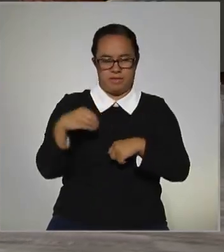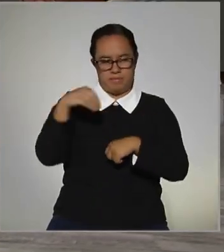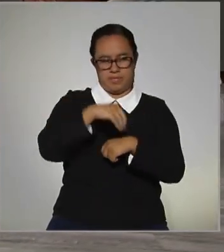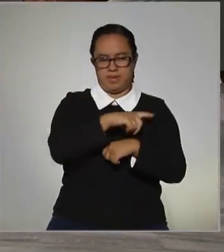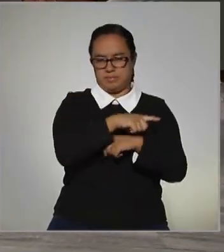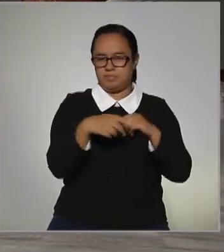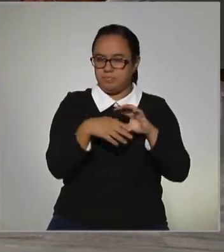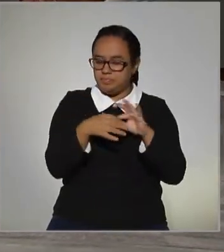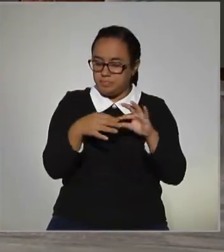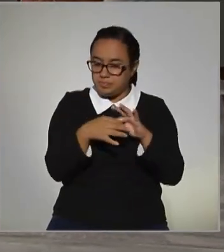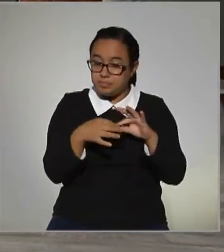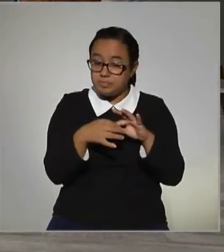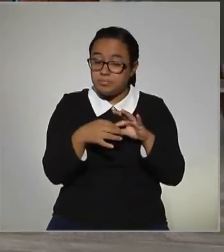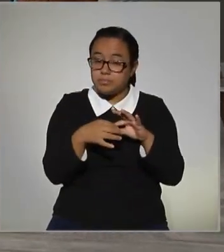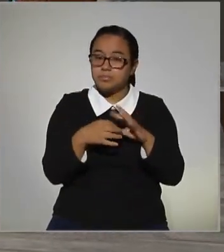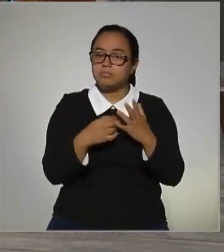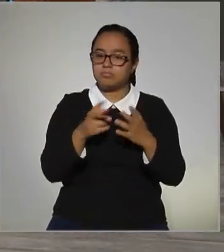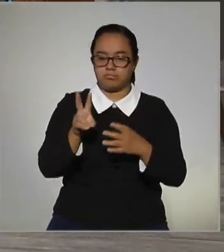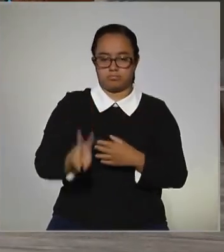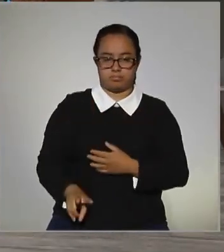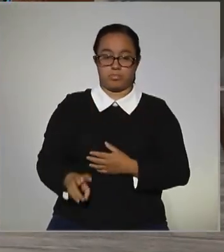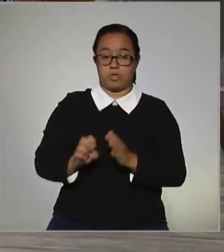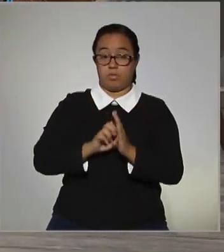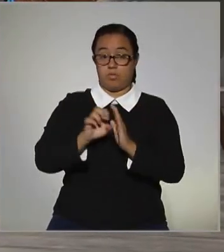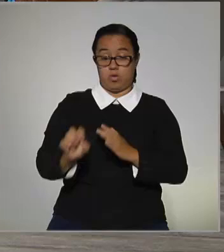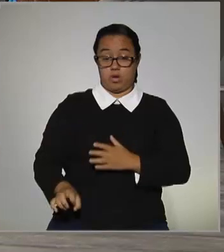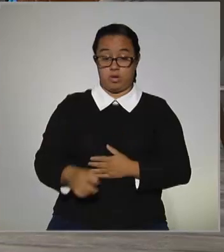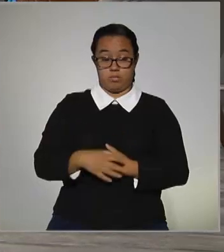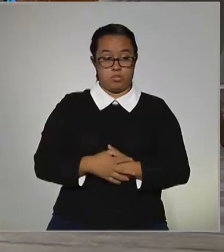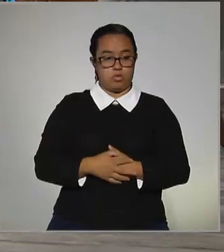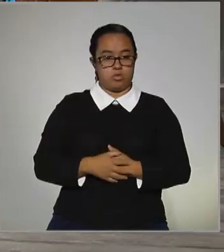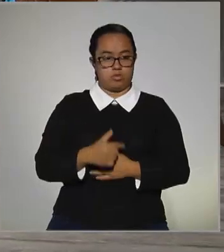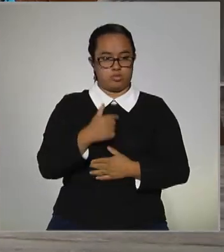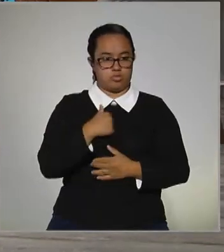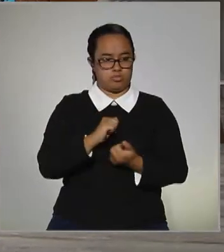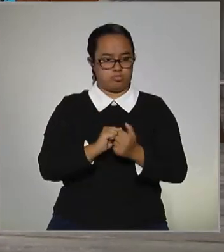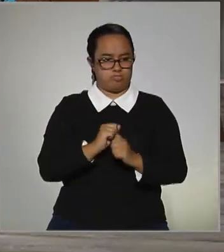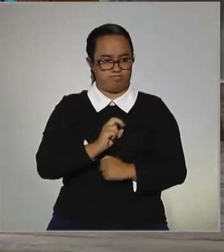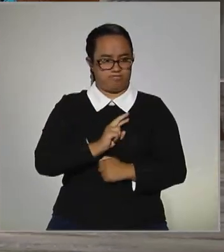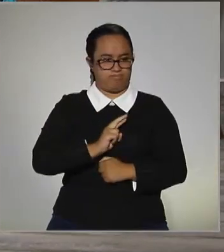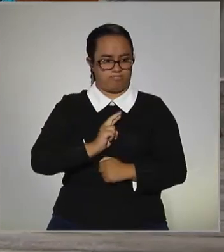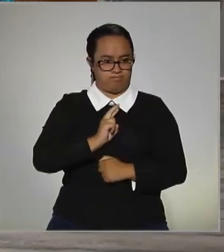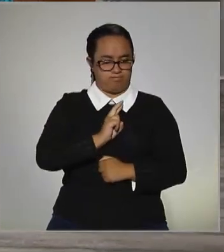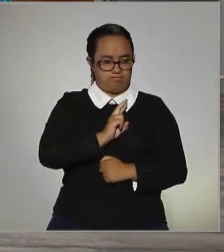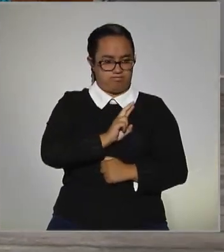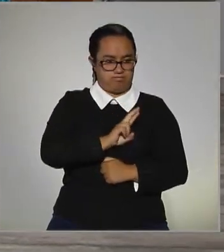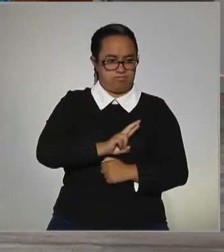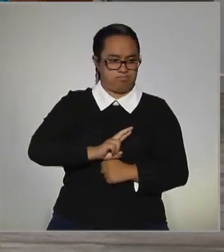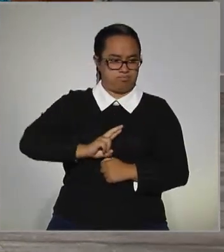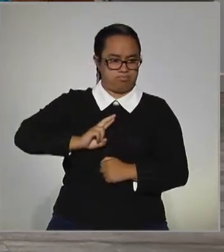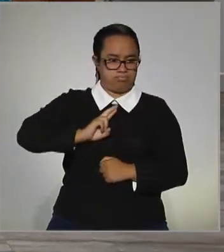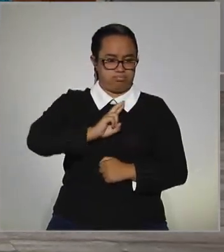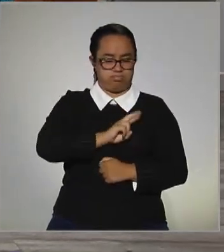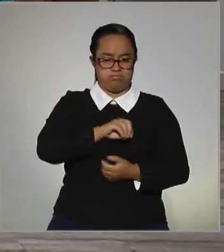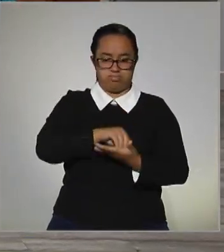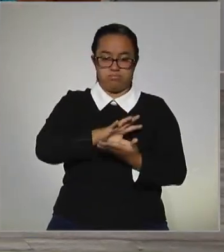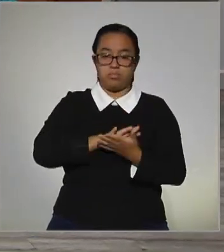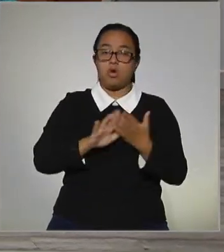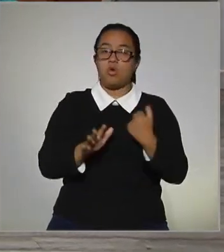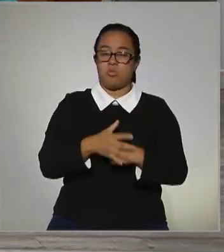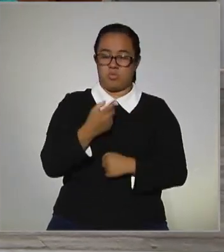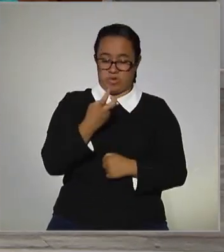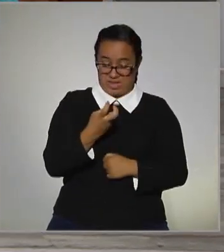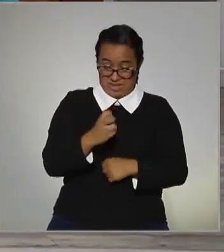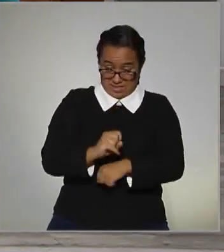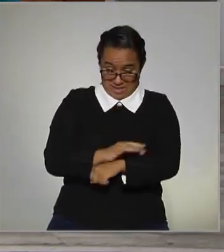parte, por supuesto que hay mucho interés en el momento en el que formamos un resentimiento o cuando se vuelve rencor, porque esas emociones